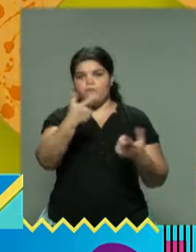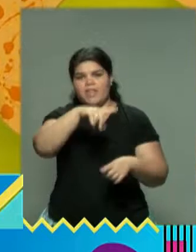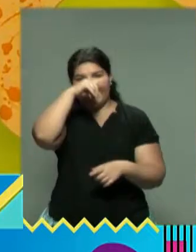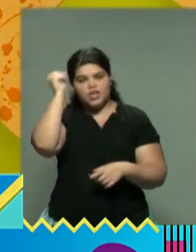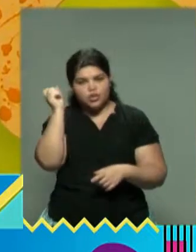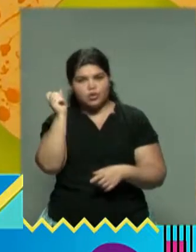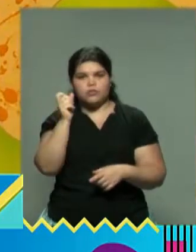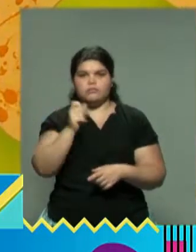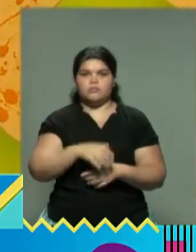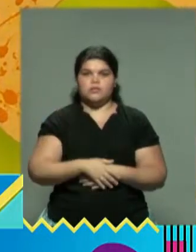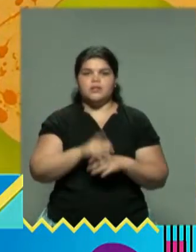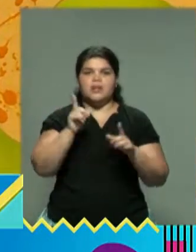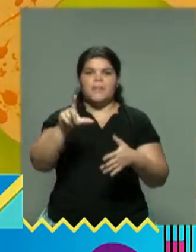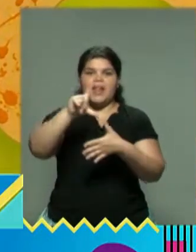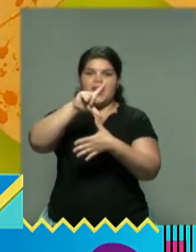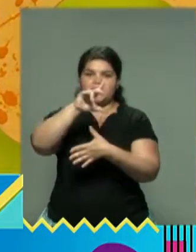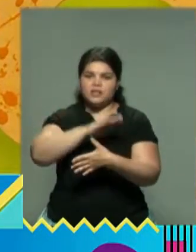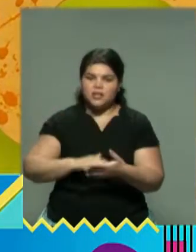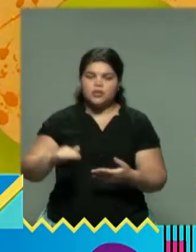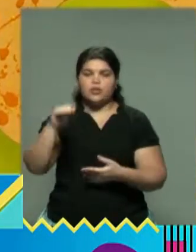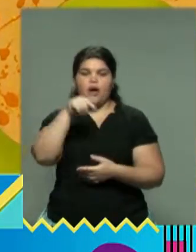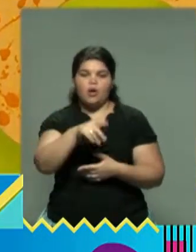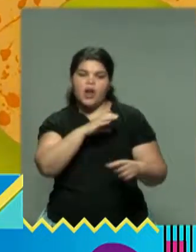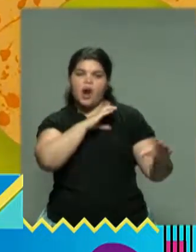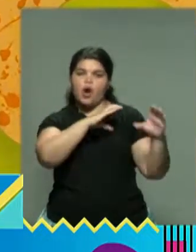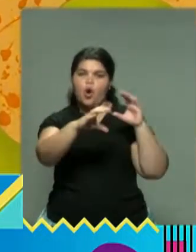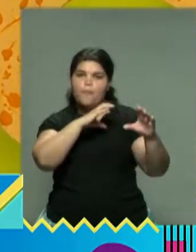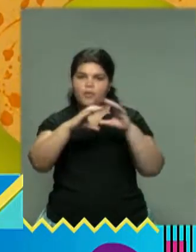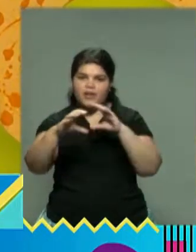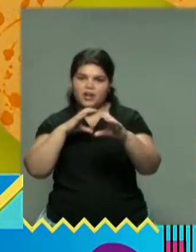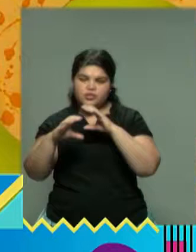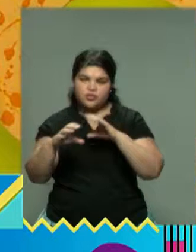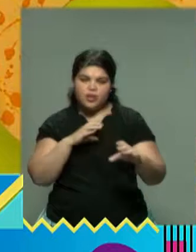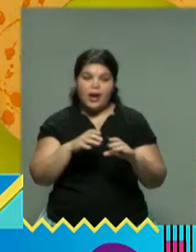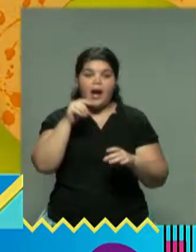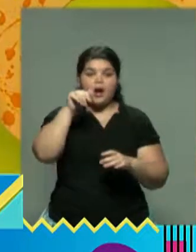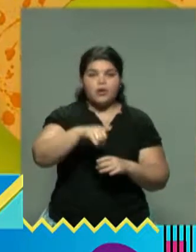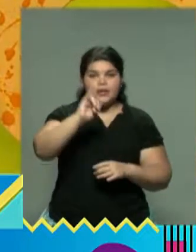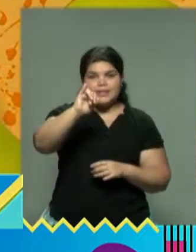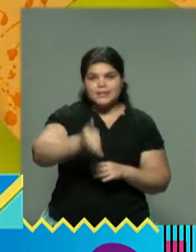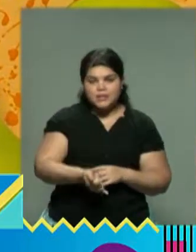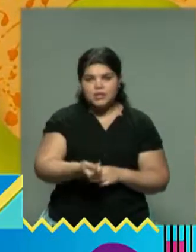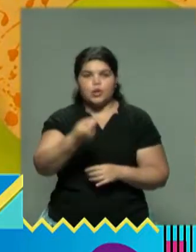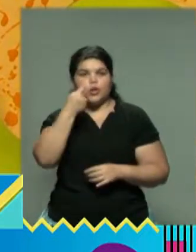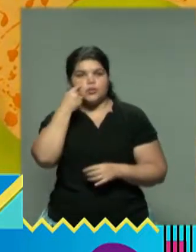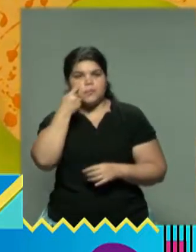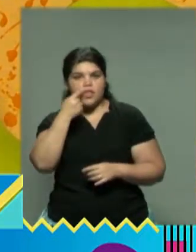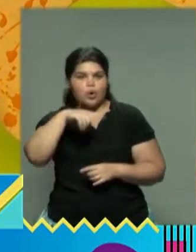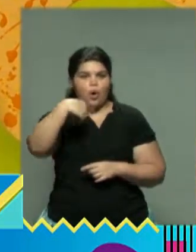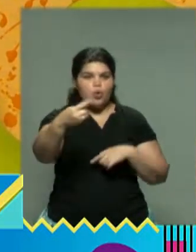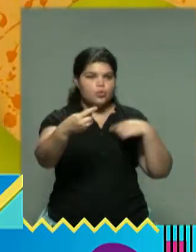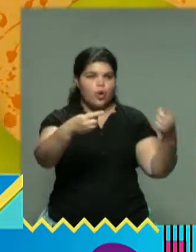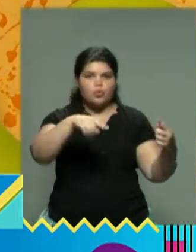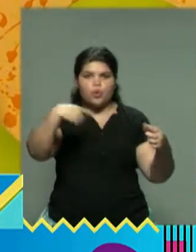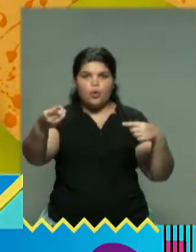las federaciones latinoamericanas hoy en día con la comunicación, que es mucho, nos acerca el conocimiento de otros que quizás